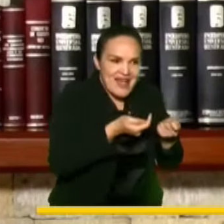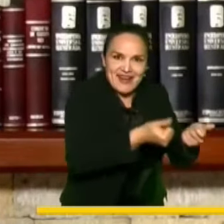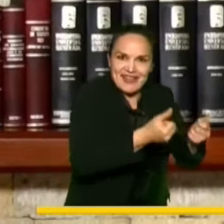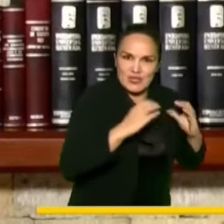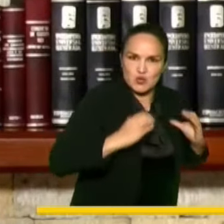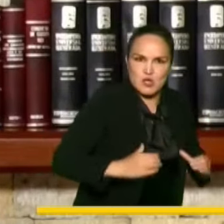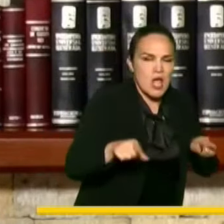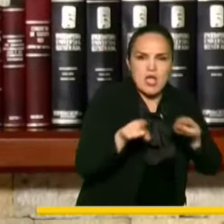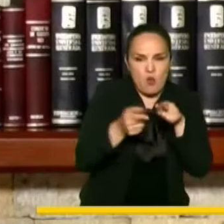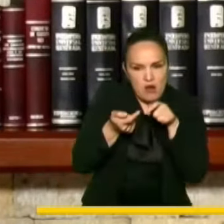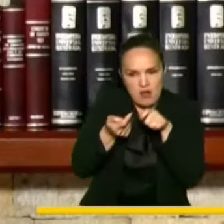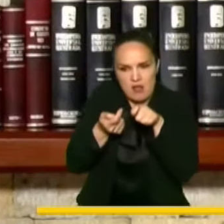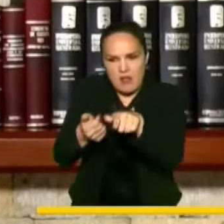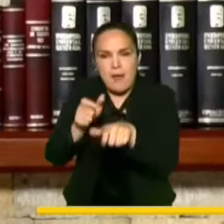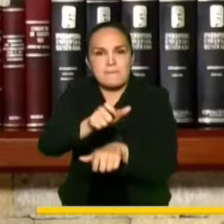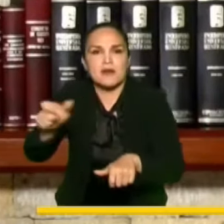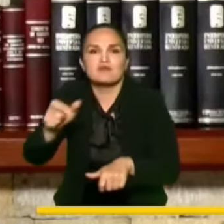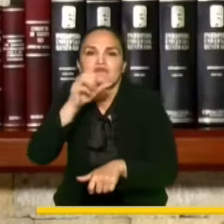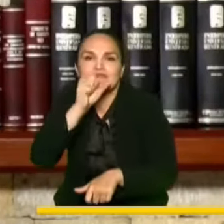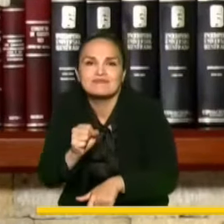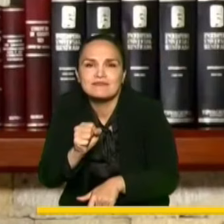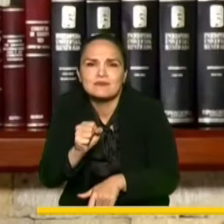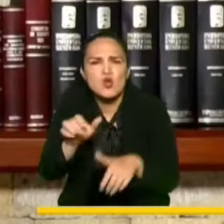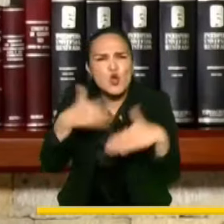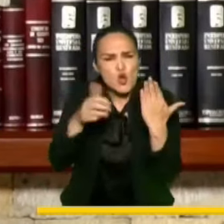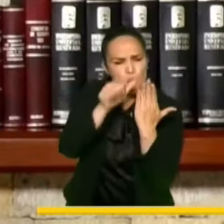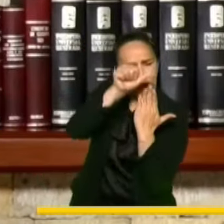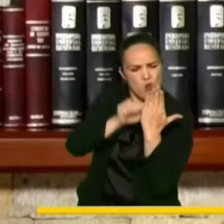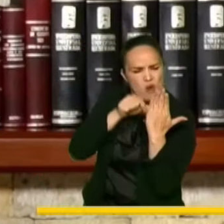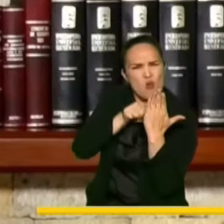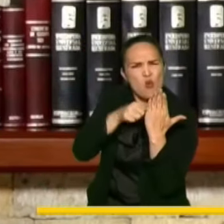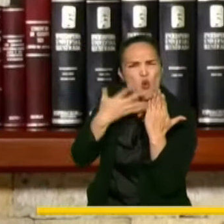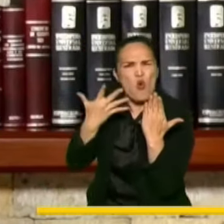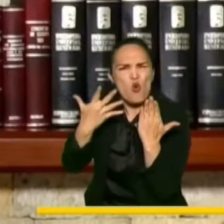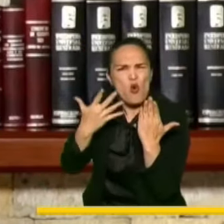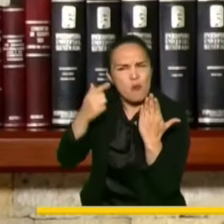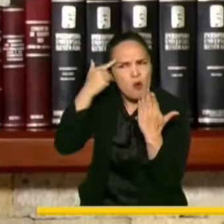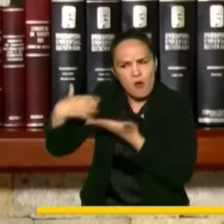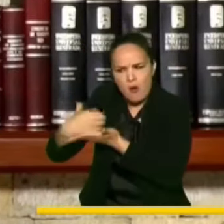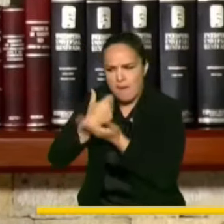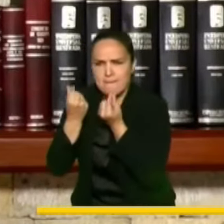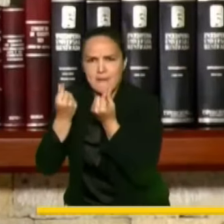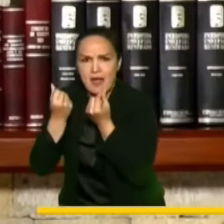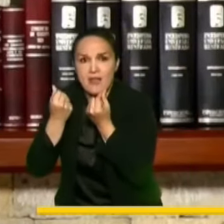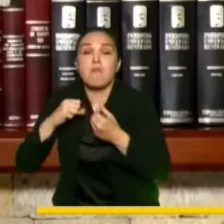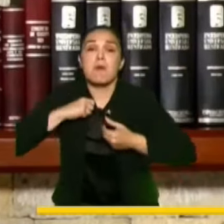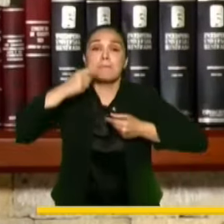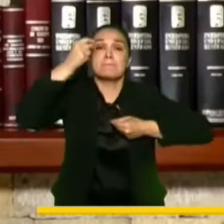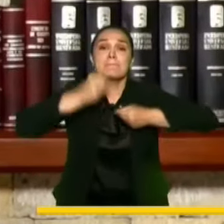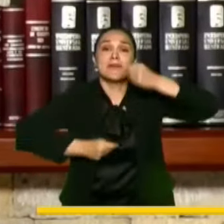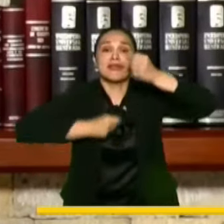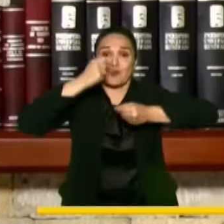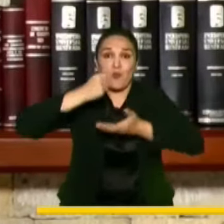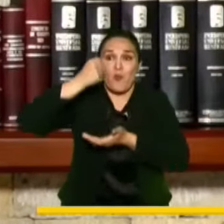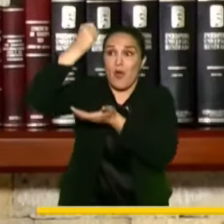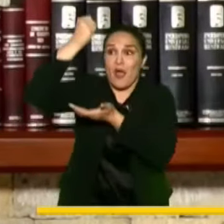El programa se puede financiar precisamente con el presupuesto público que se liberaría si